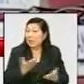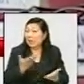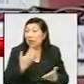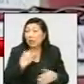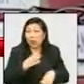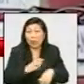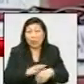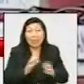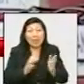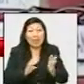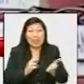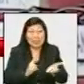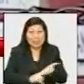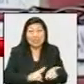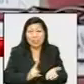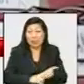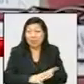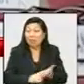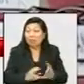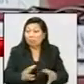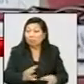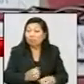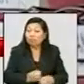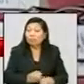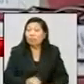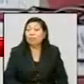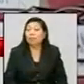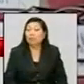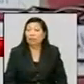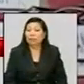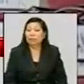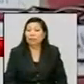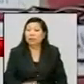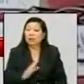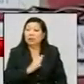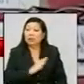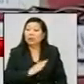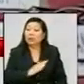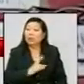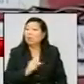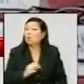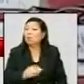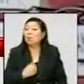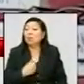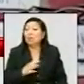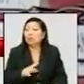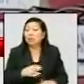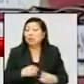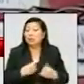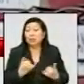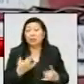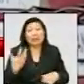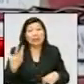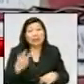Almenara ha ido tomando como conciencia de que no podemos aceptar esta inyección.